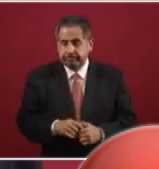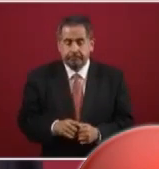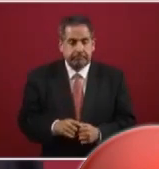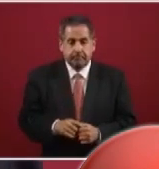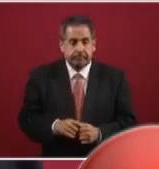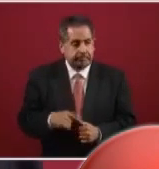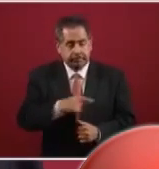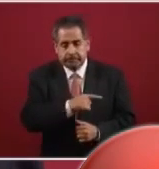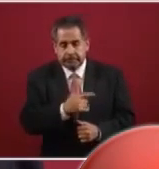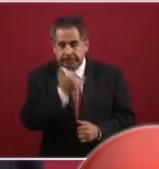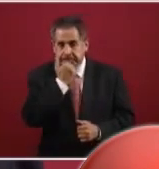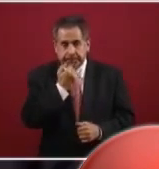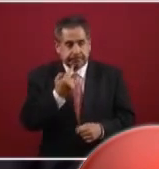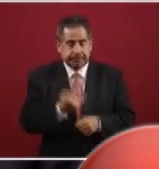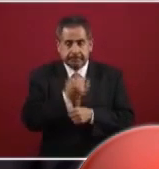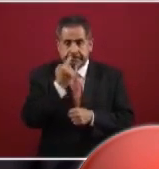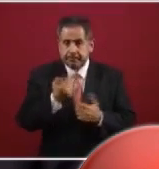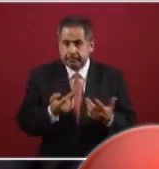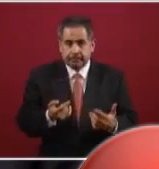resultaron.